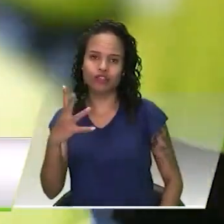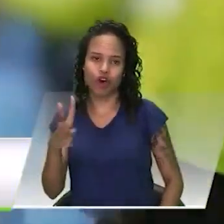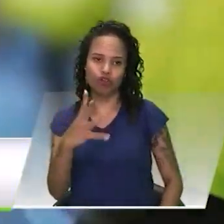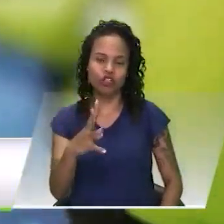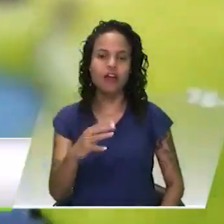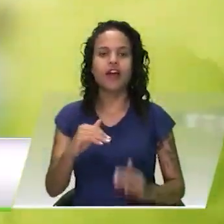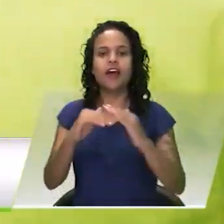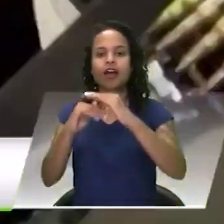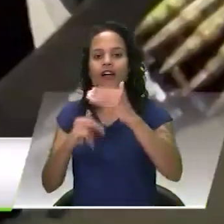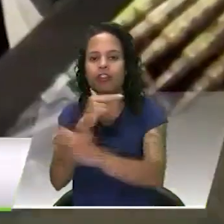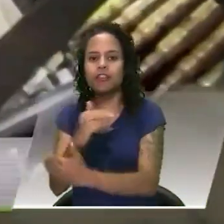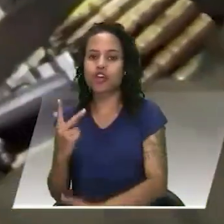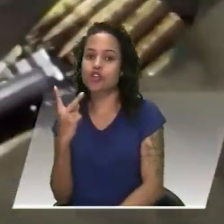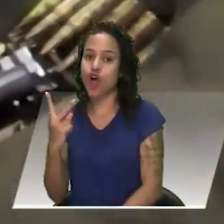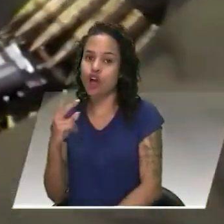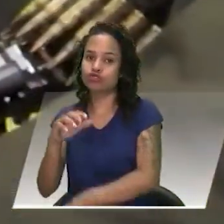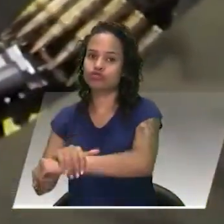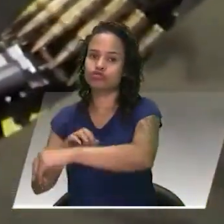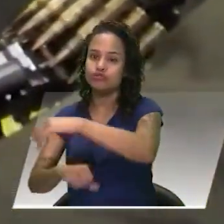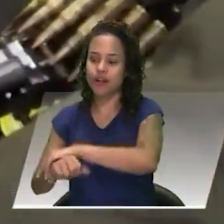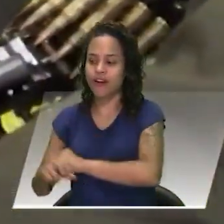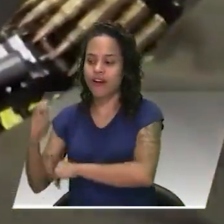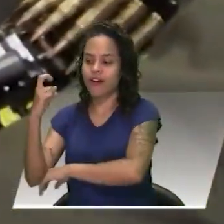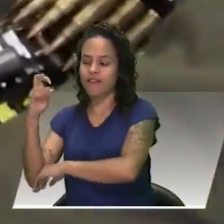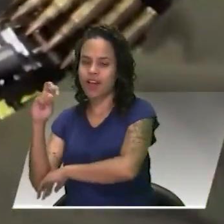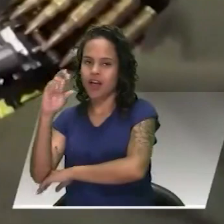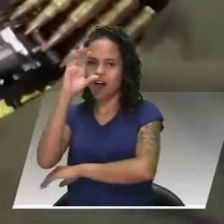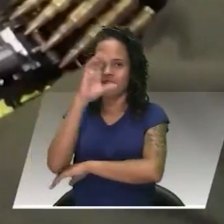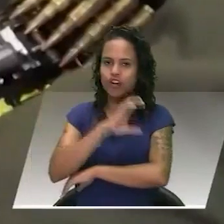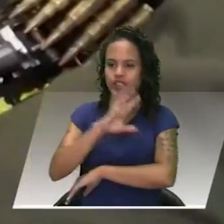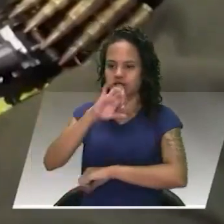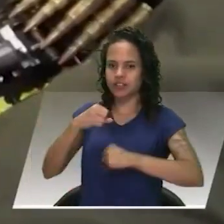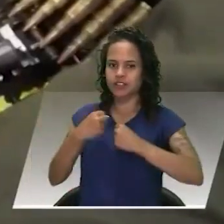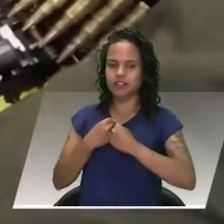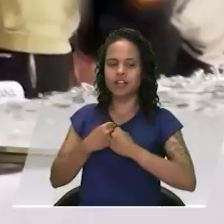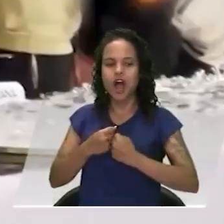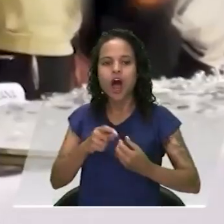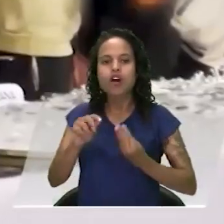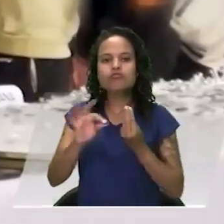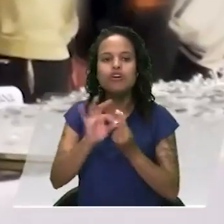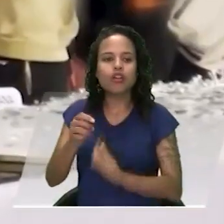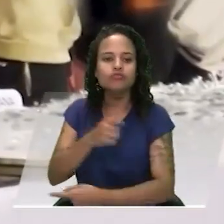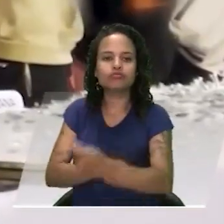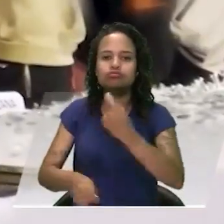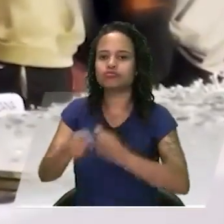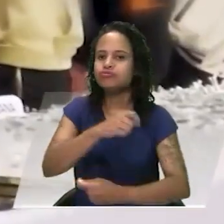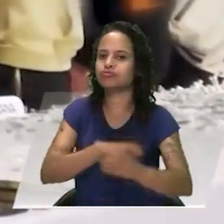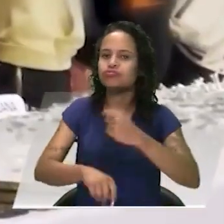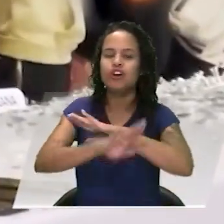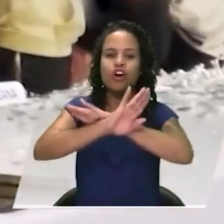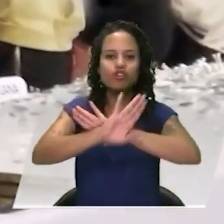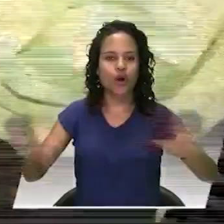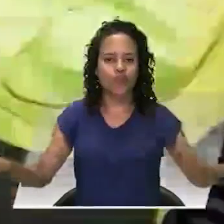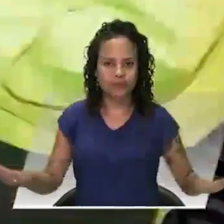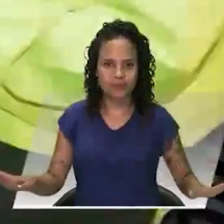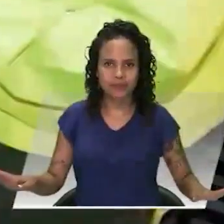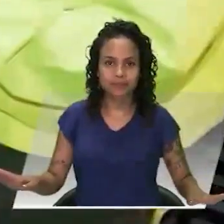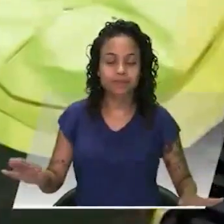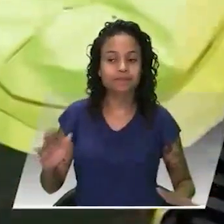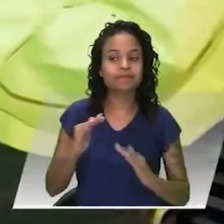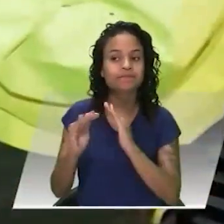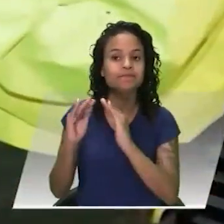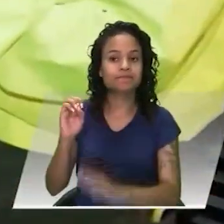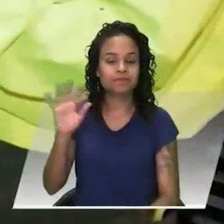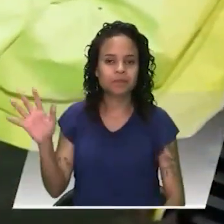resultado de una operación entre la fiscalía y la policía en contra de la distribución de estupefacientes en la ceja Oriente tequeño entre los capturados